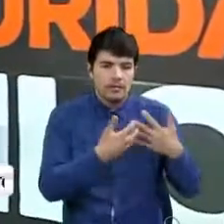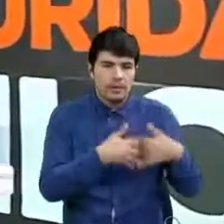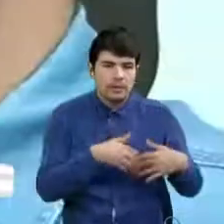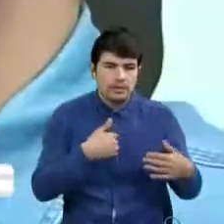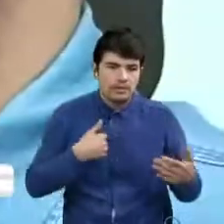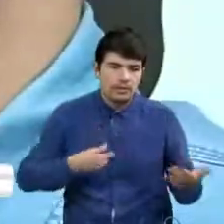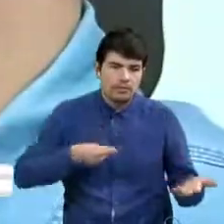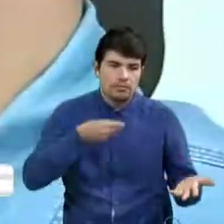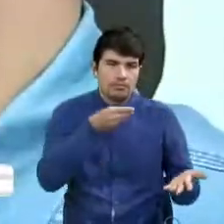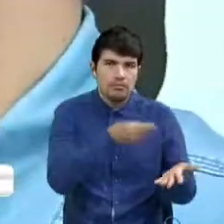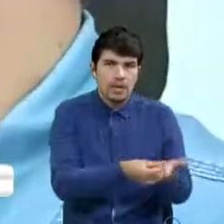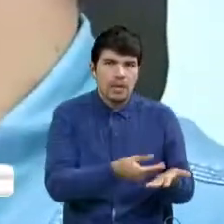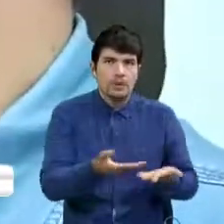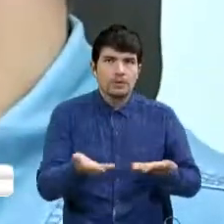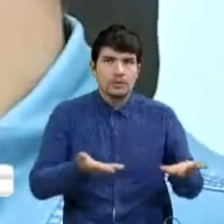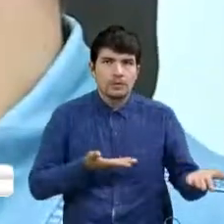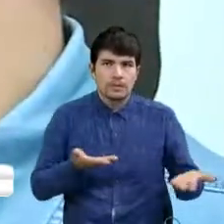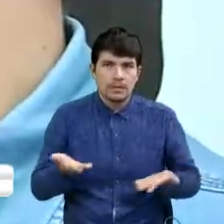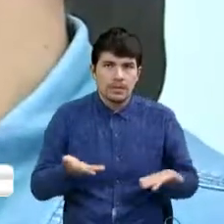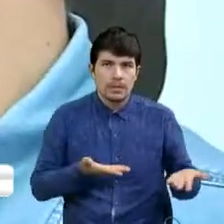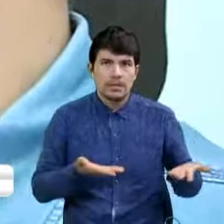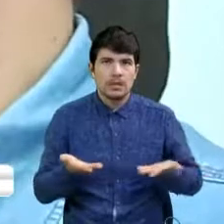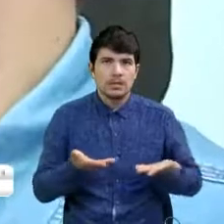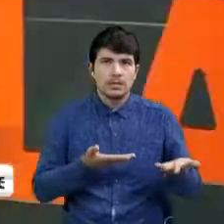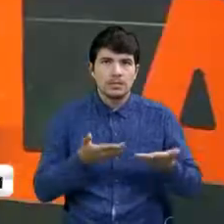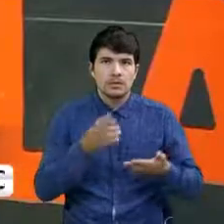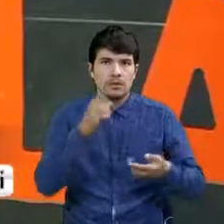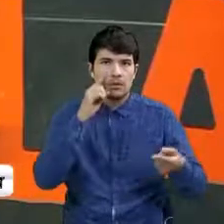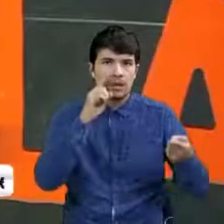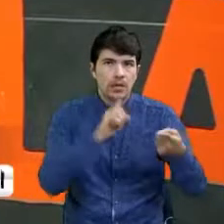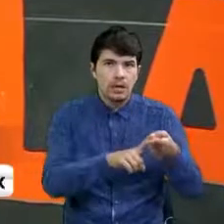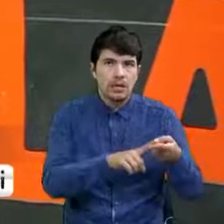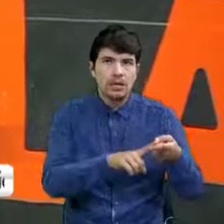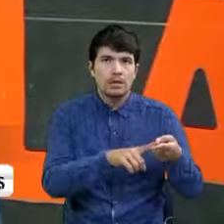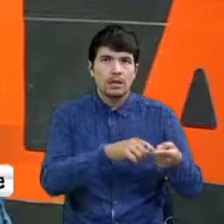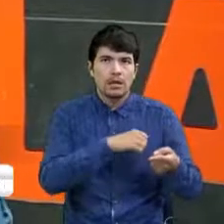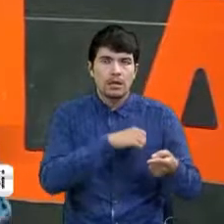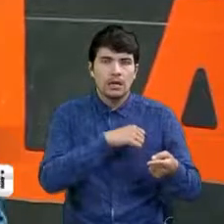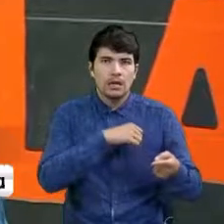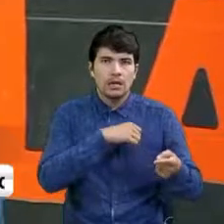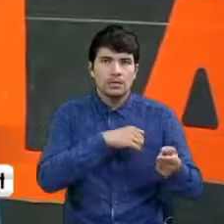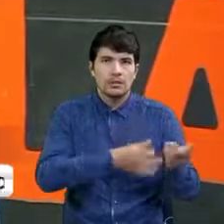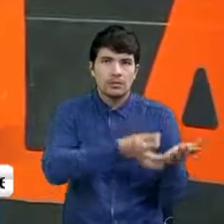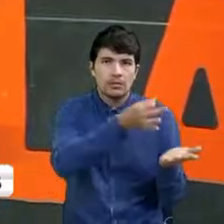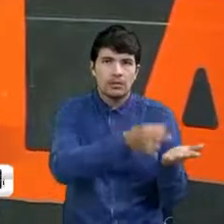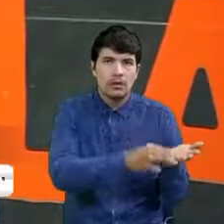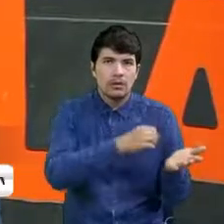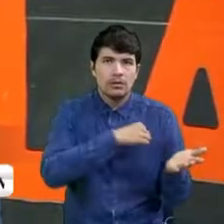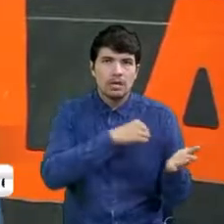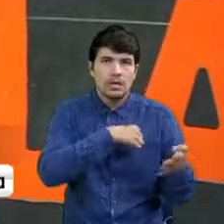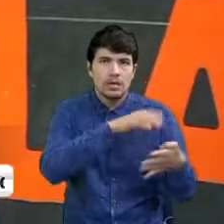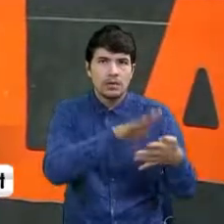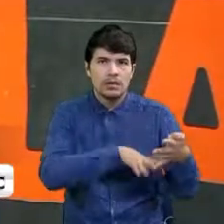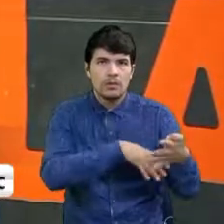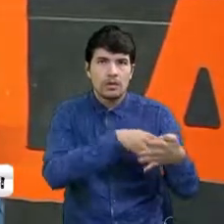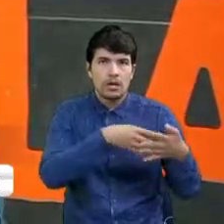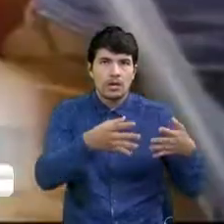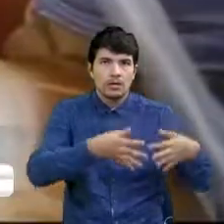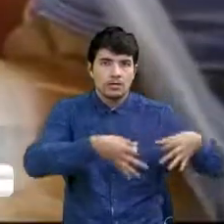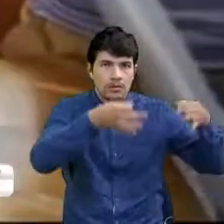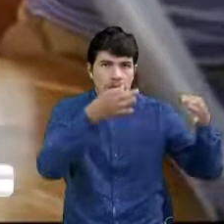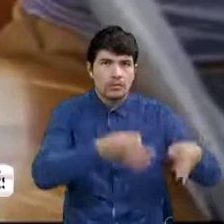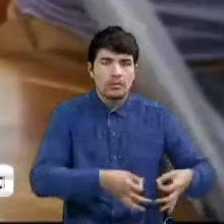pagan por unos servicios, por unos objetivos, unas metas que tengas que cumplir, donde no tienes unos horarios realmente